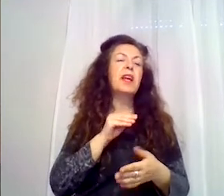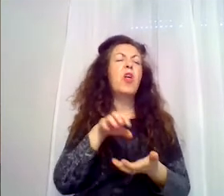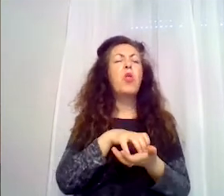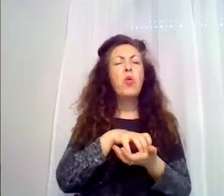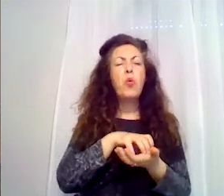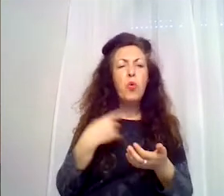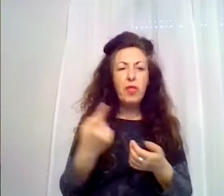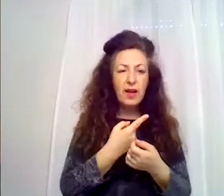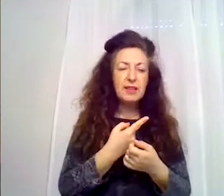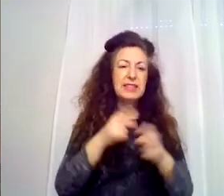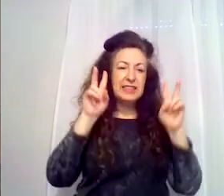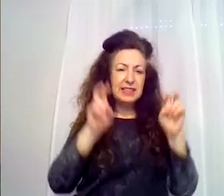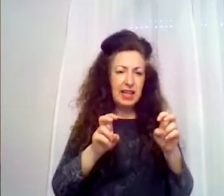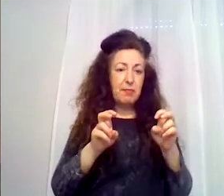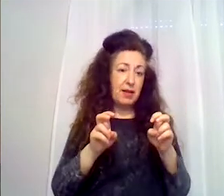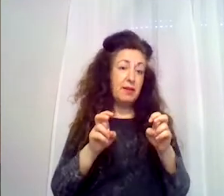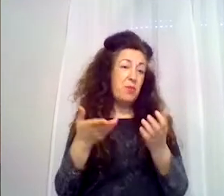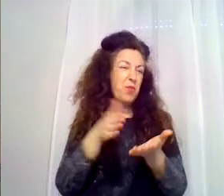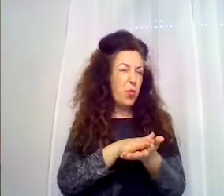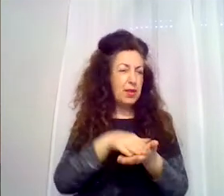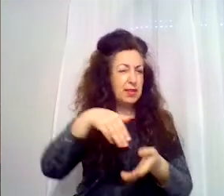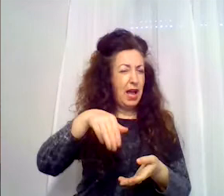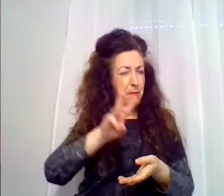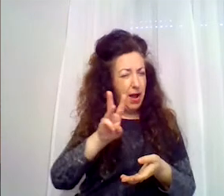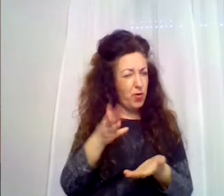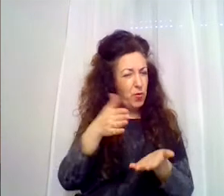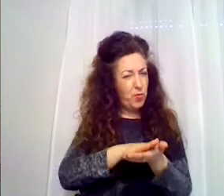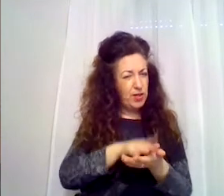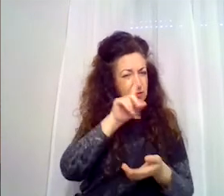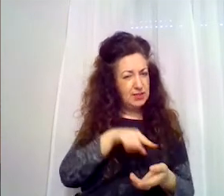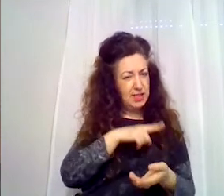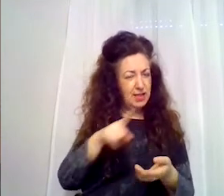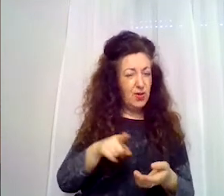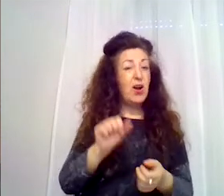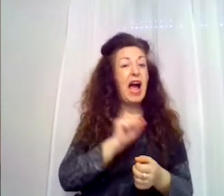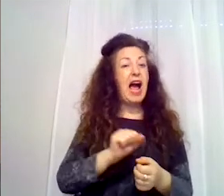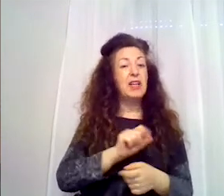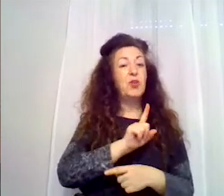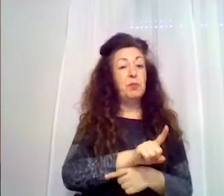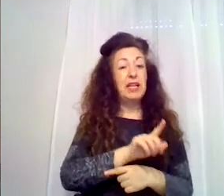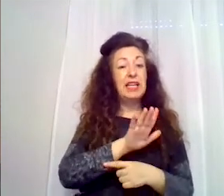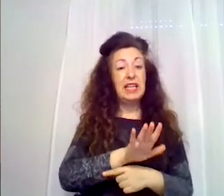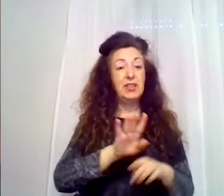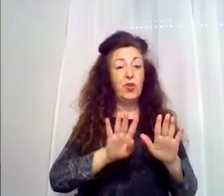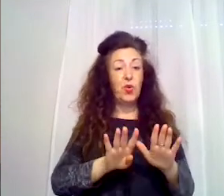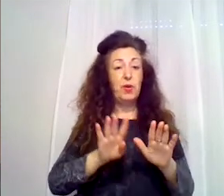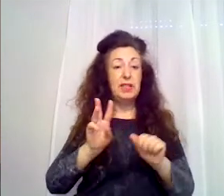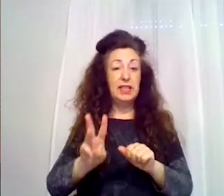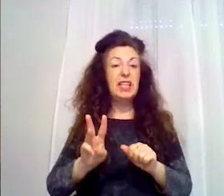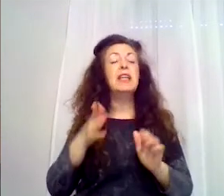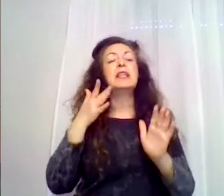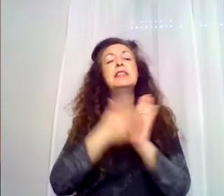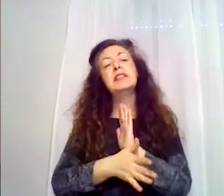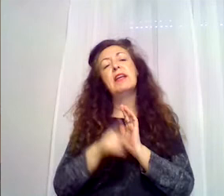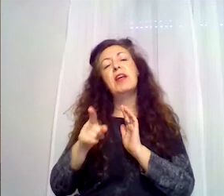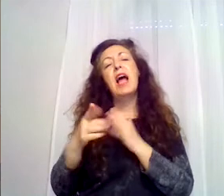que ya tuvo relación con los colegios católicos, tanto en Reims como en Valladolid, durante su etapa como